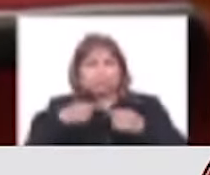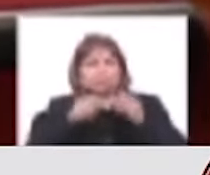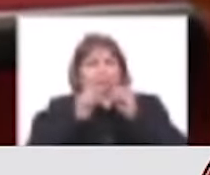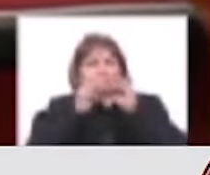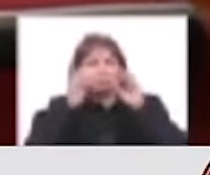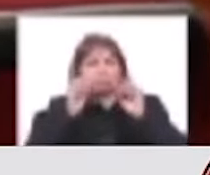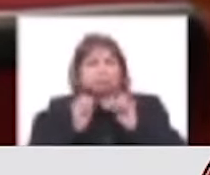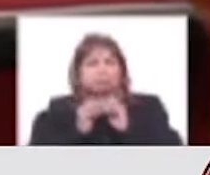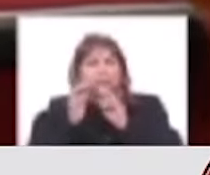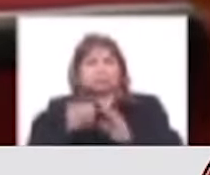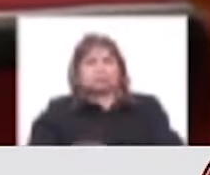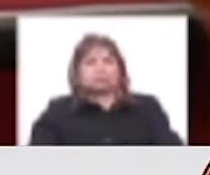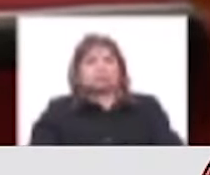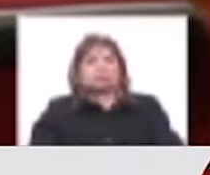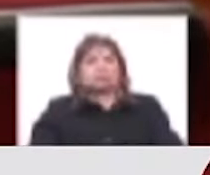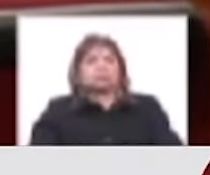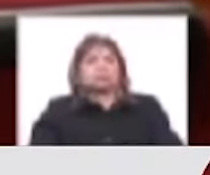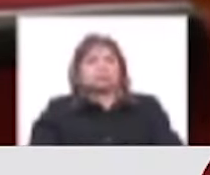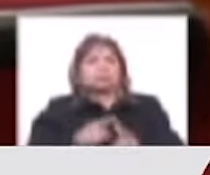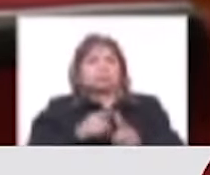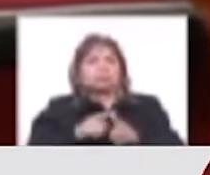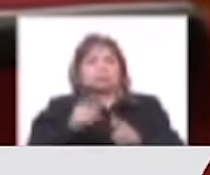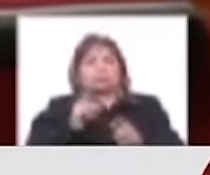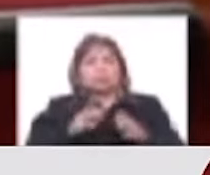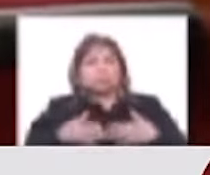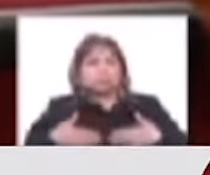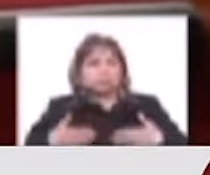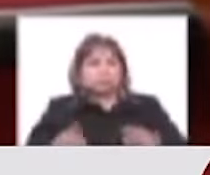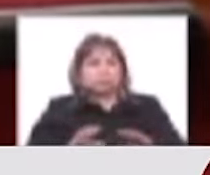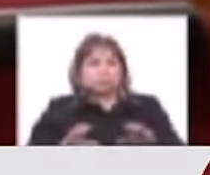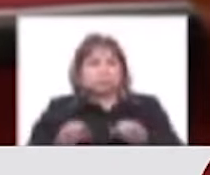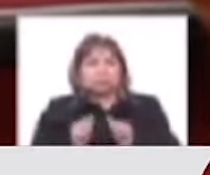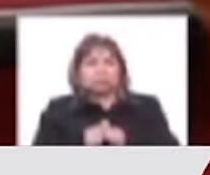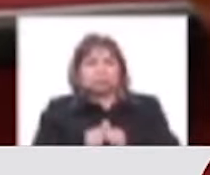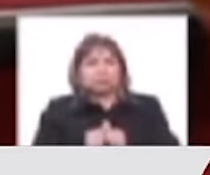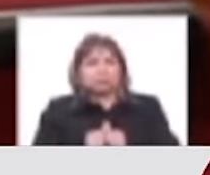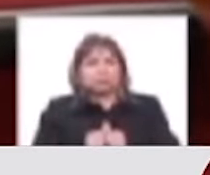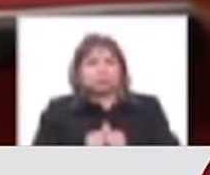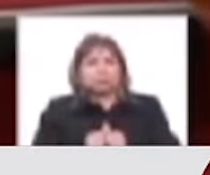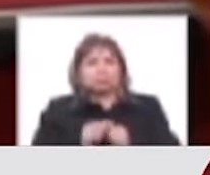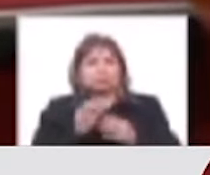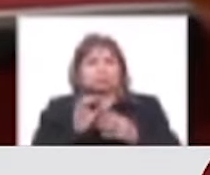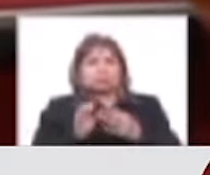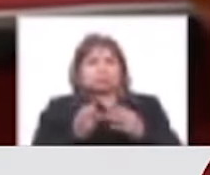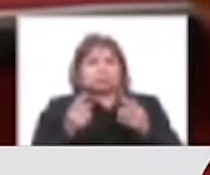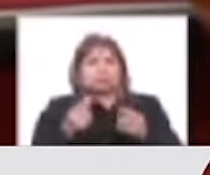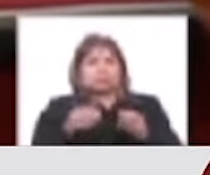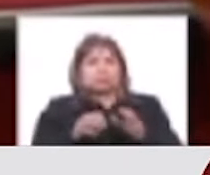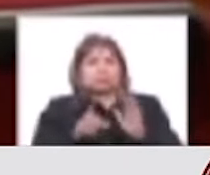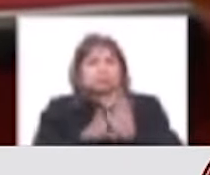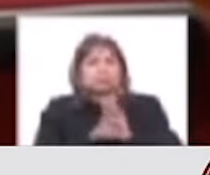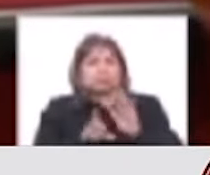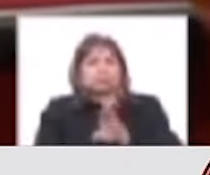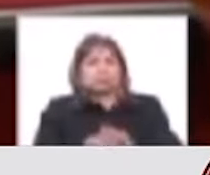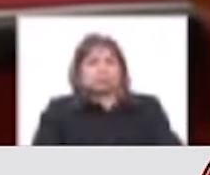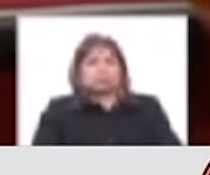día? Entonces, no podemos realmente actuar inconstitucional ante una ley